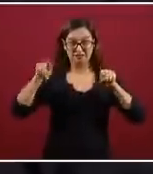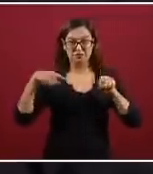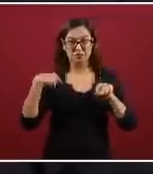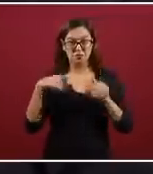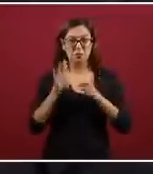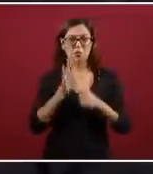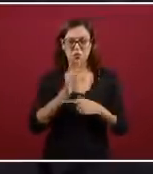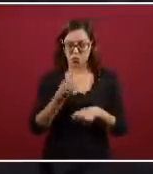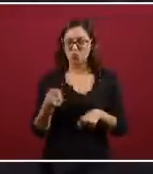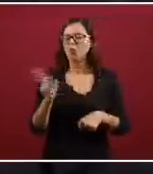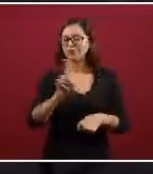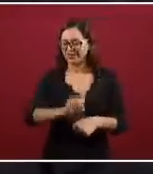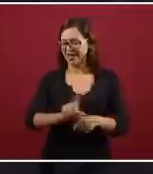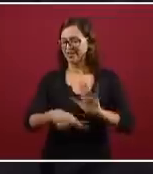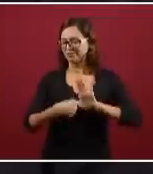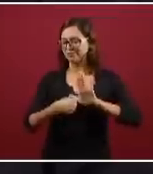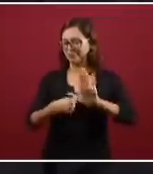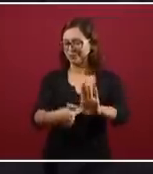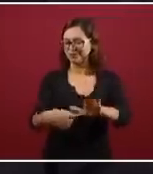un día se las voy a traer,